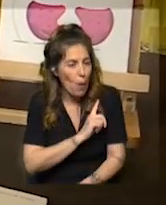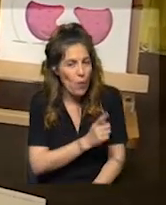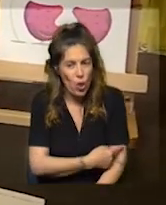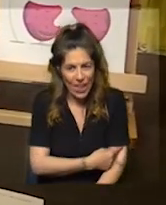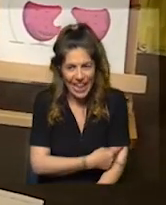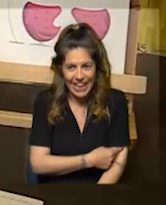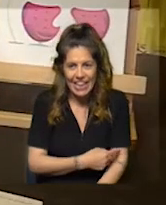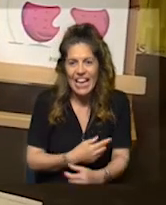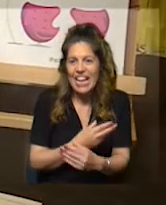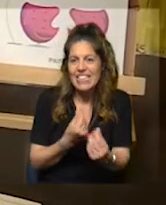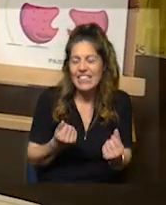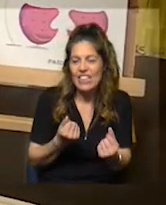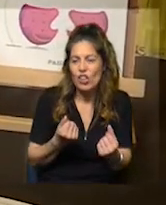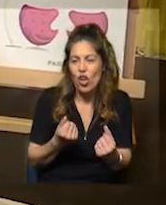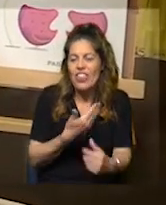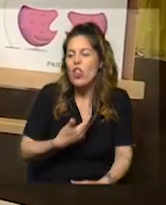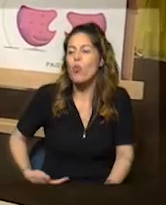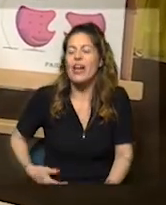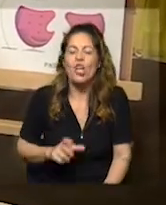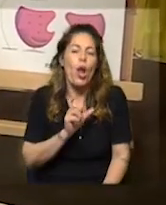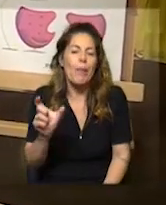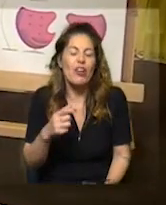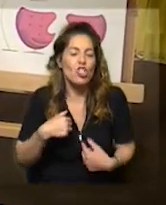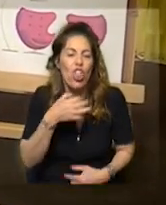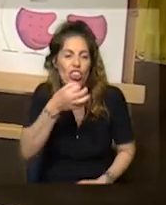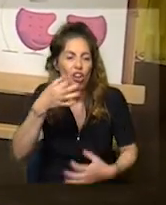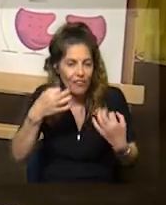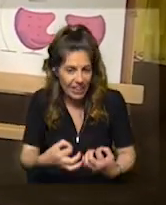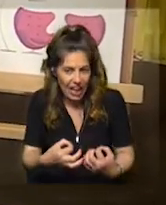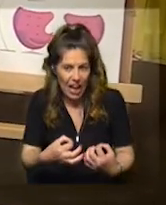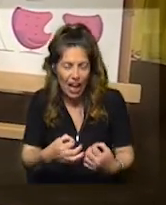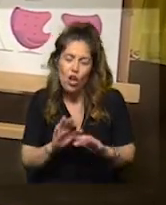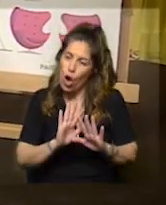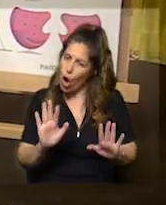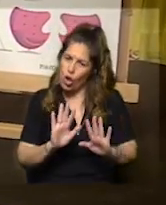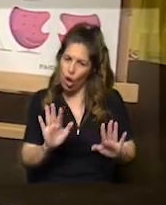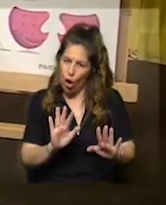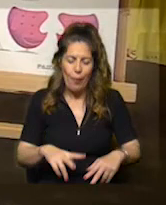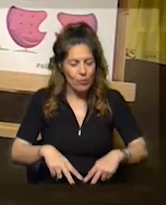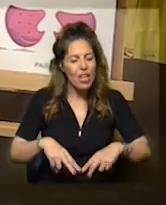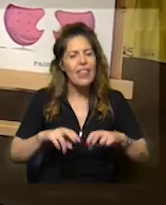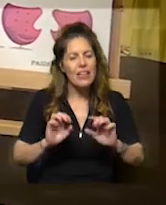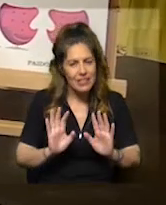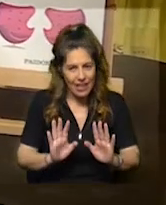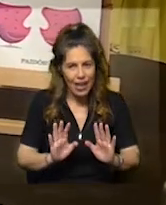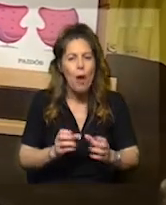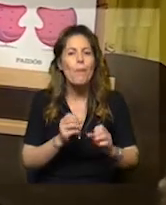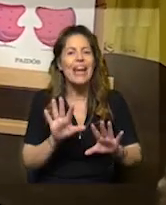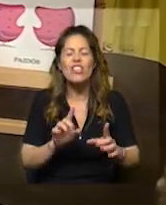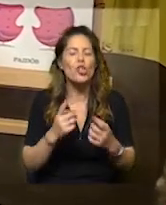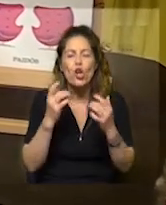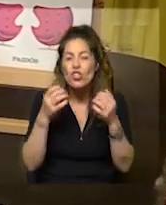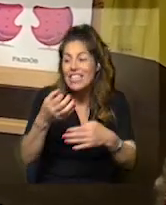de la propiedad de la palabra que si yo yo digo la verdad yo tengo la verdad no un momento vamos a analizar y y para eso no nos